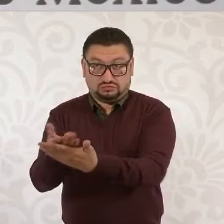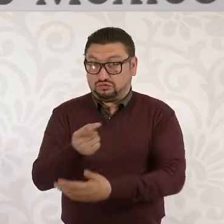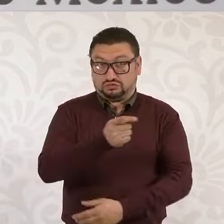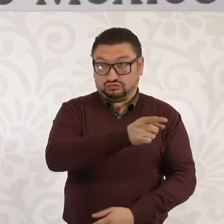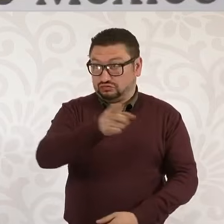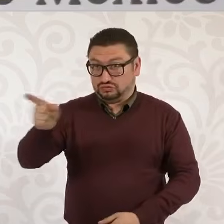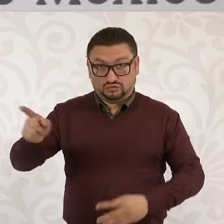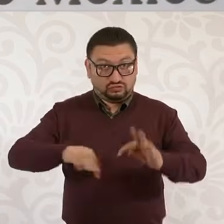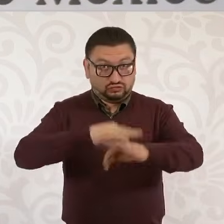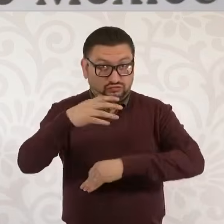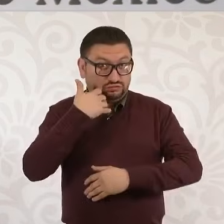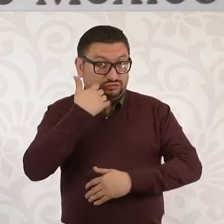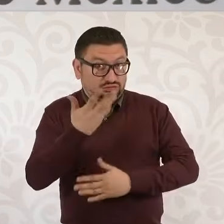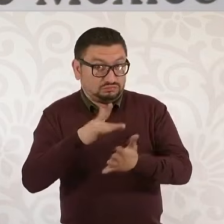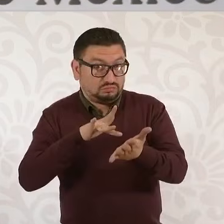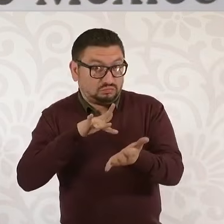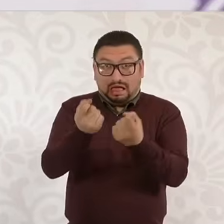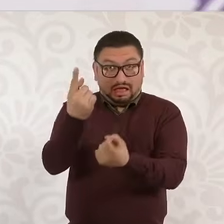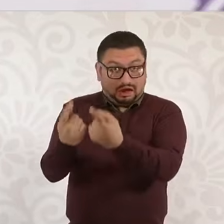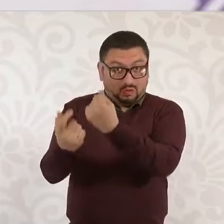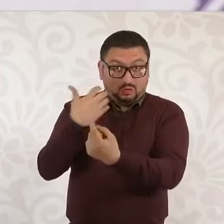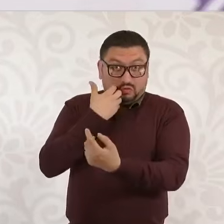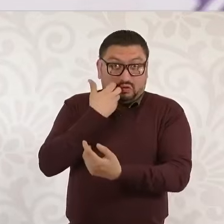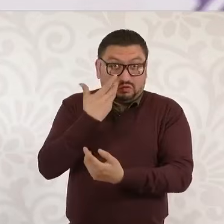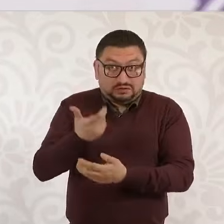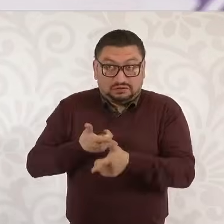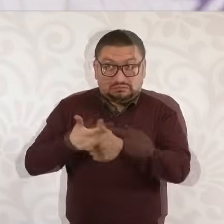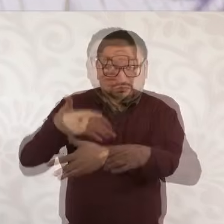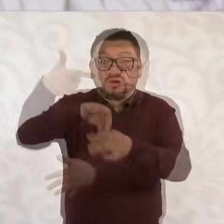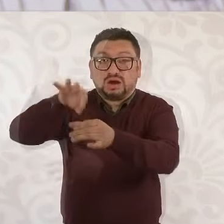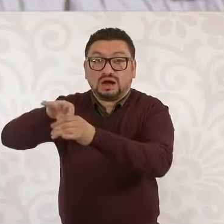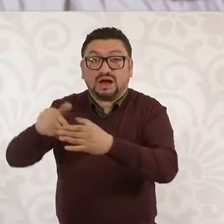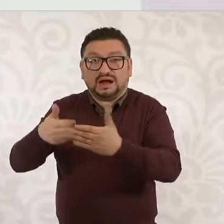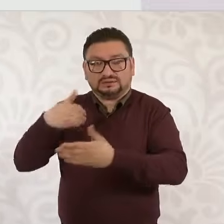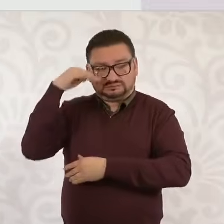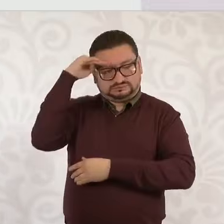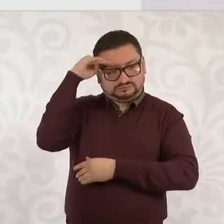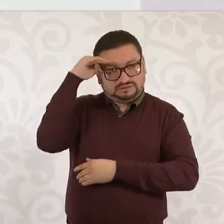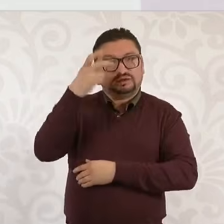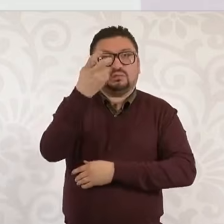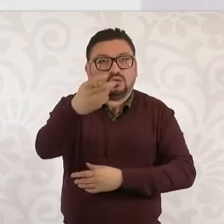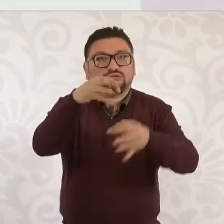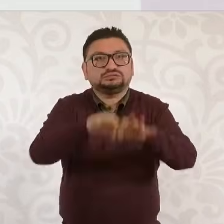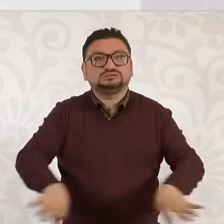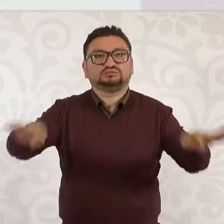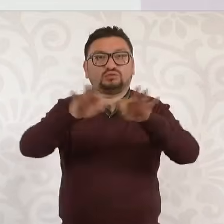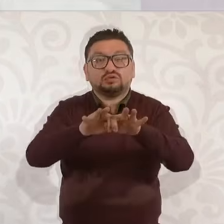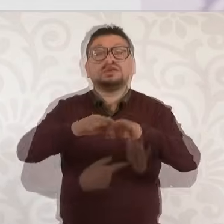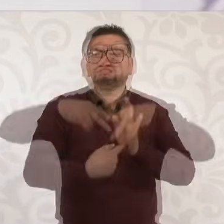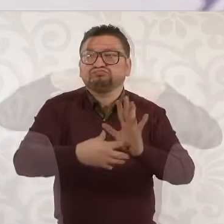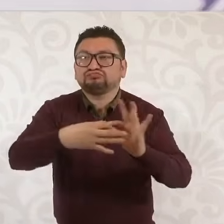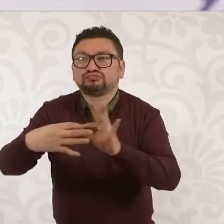quien quiera mantener el privilegio de las listas, pues también la gente los va a señalar. La importancia de que vayan a hacer